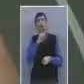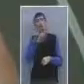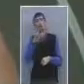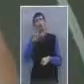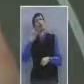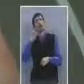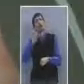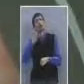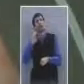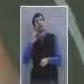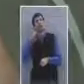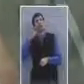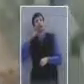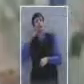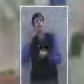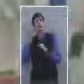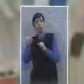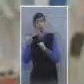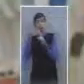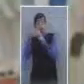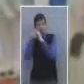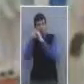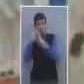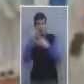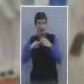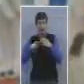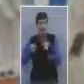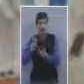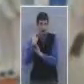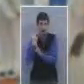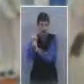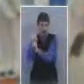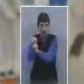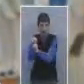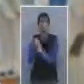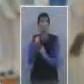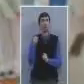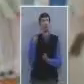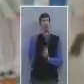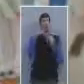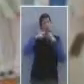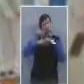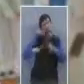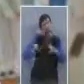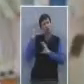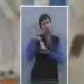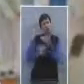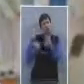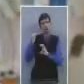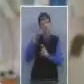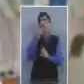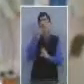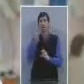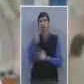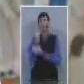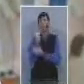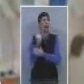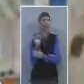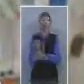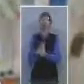la evidencia internacional señala que sí es un beneficio importante y que si se hace adecuadamente, los